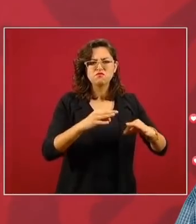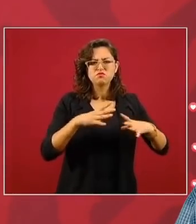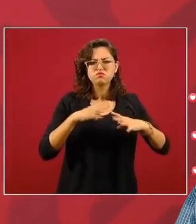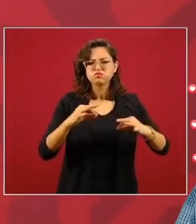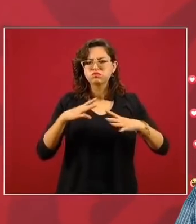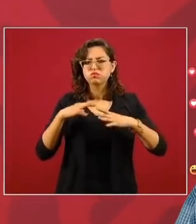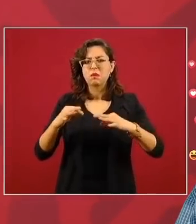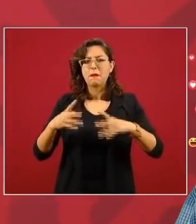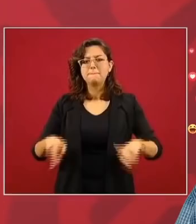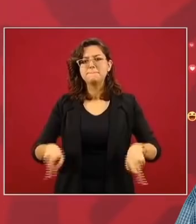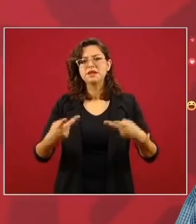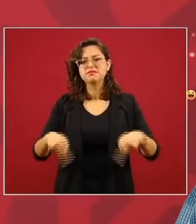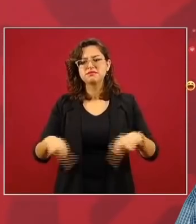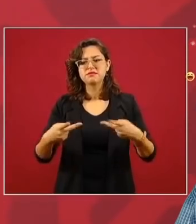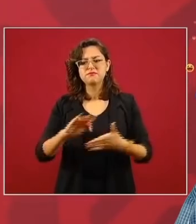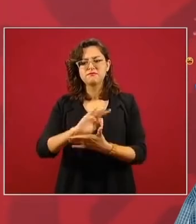factureras.